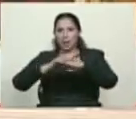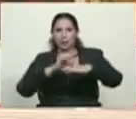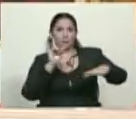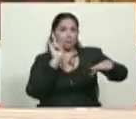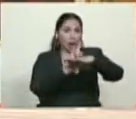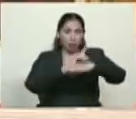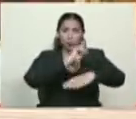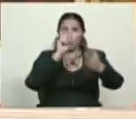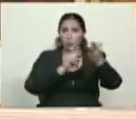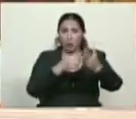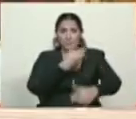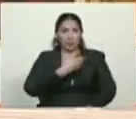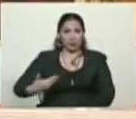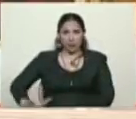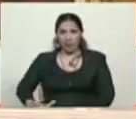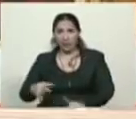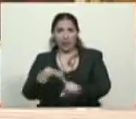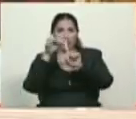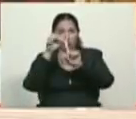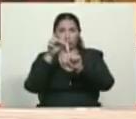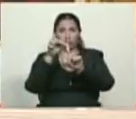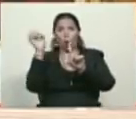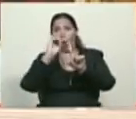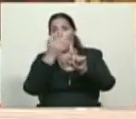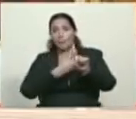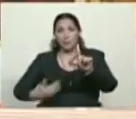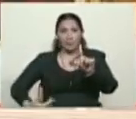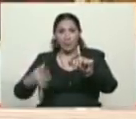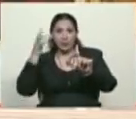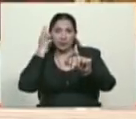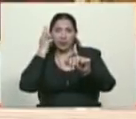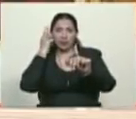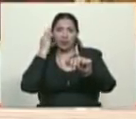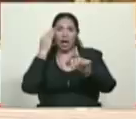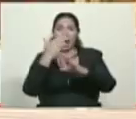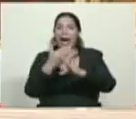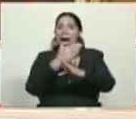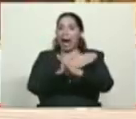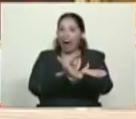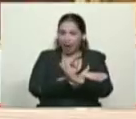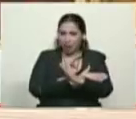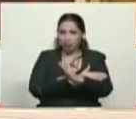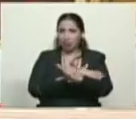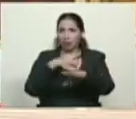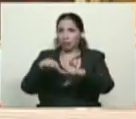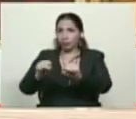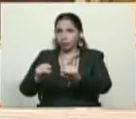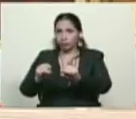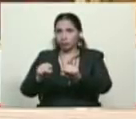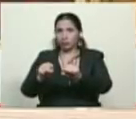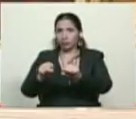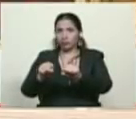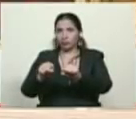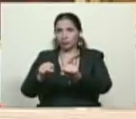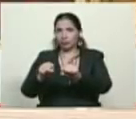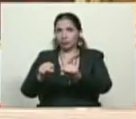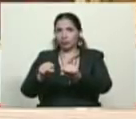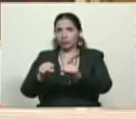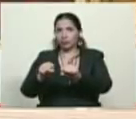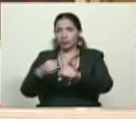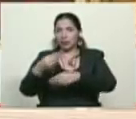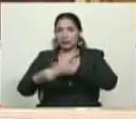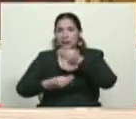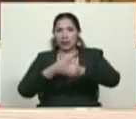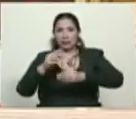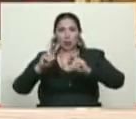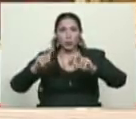absoluta del presidente electo o presidenta electa, antes de tomar posesión, se procederá a una